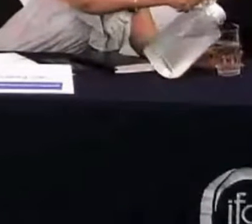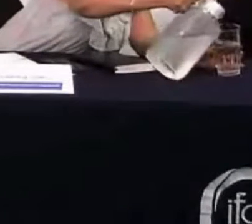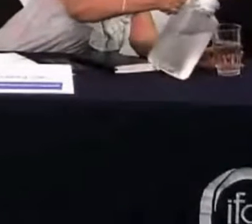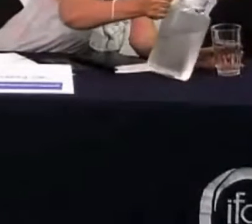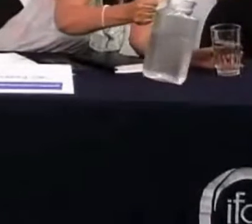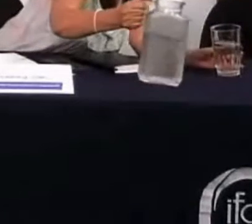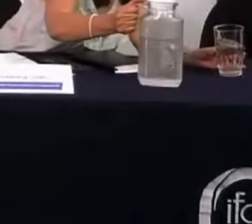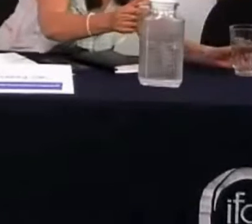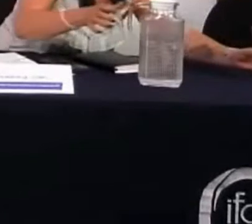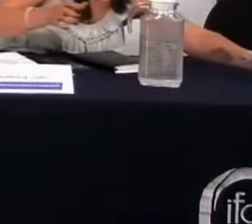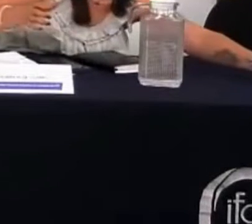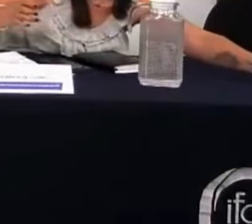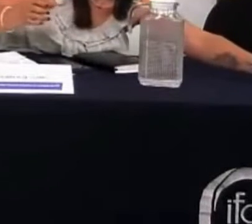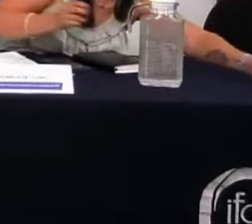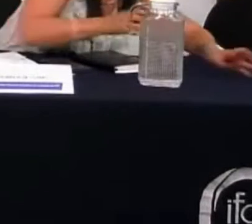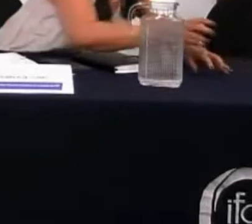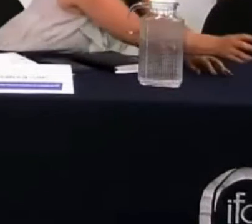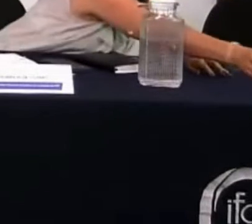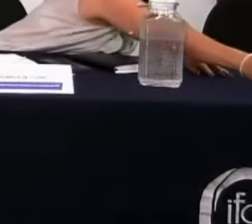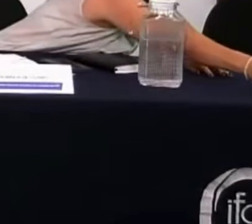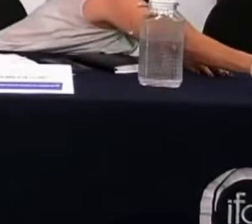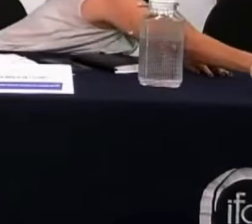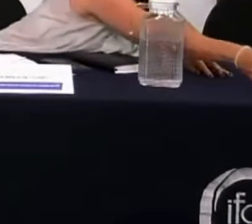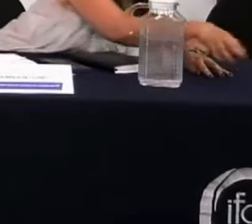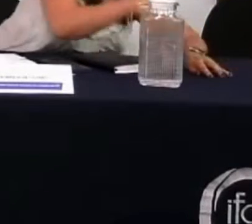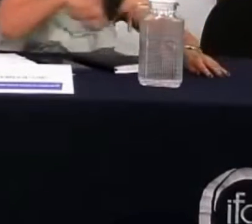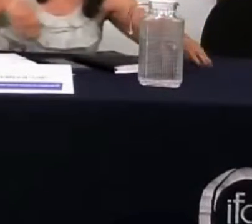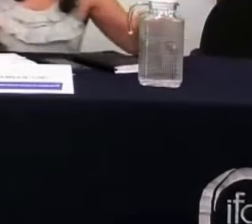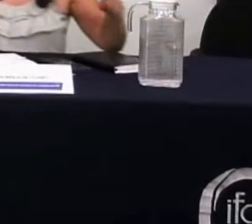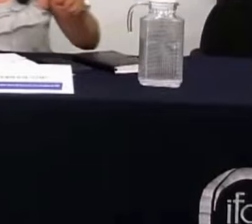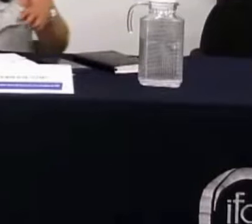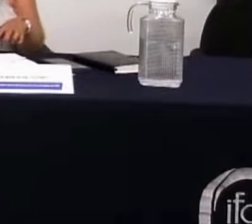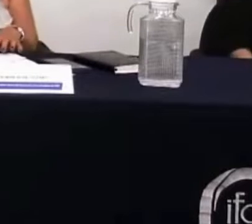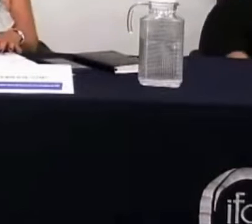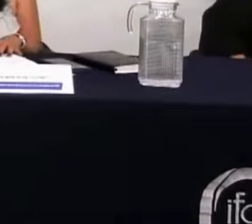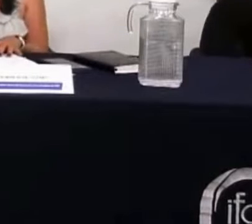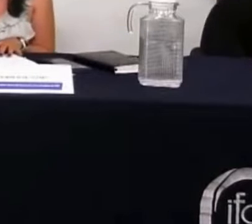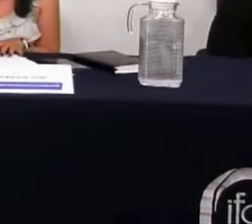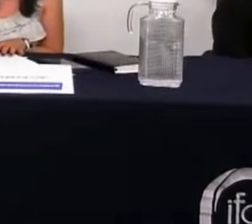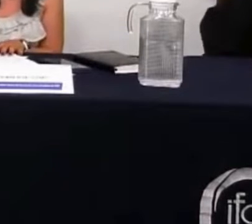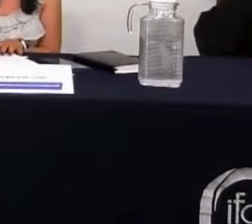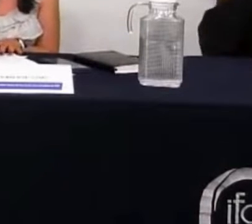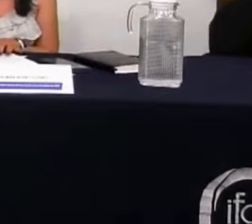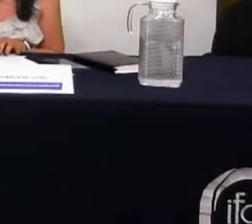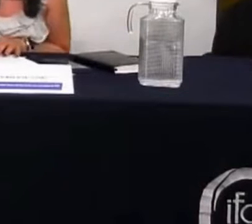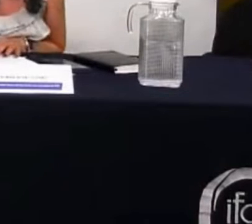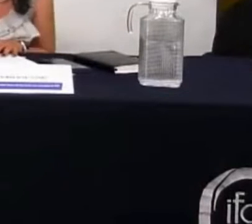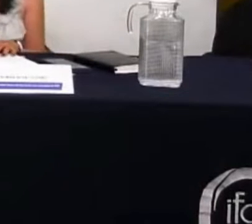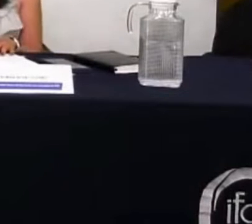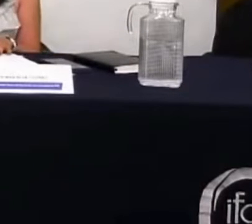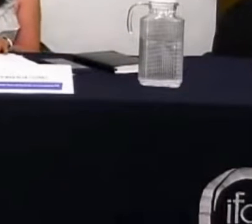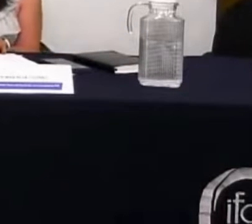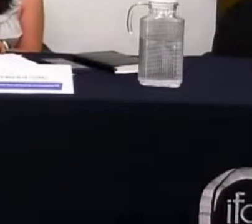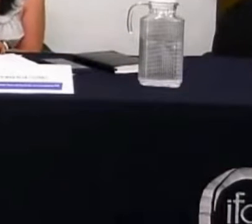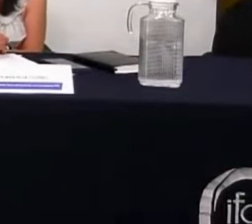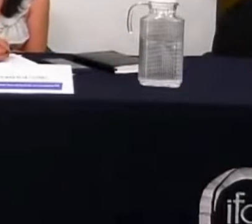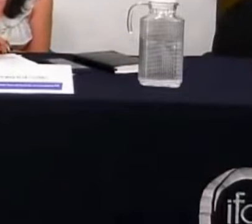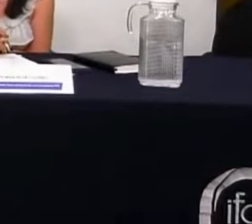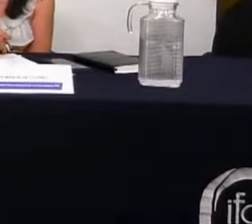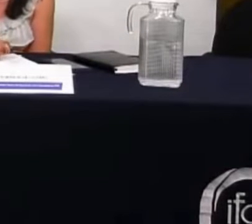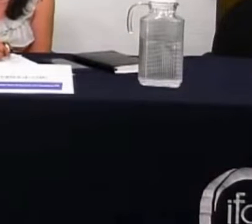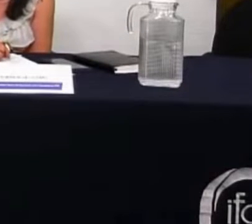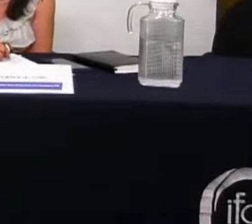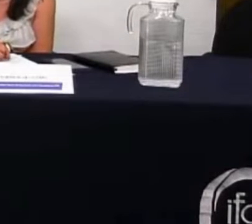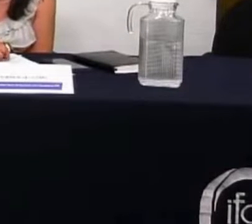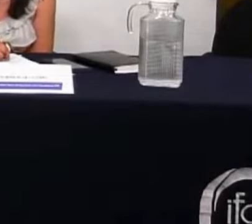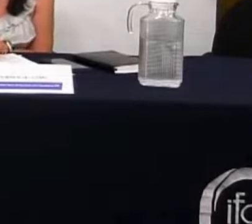caso Pues debe tener muy bien mapeado Cuáles son a nivel nacional e internacional porque Obviamente que toma como base lo dicho